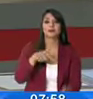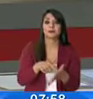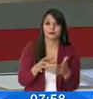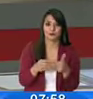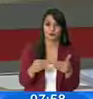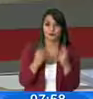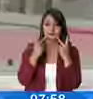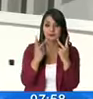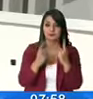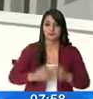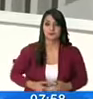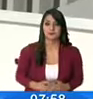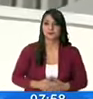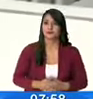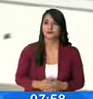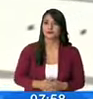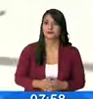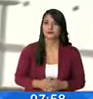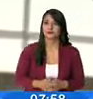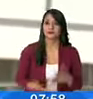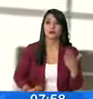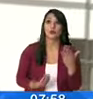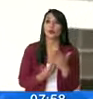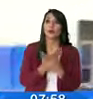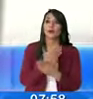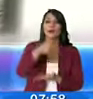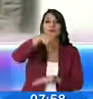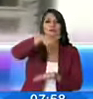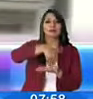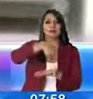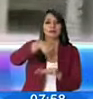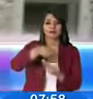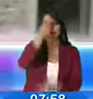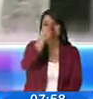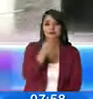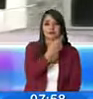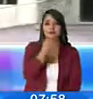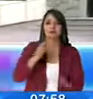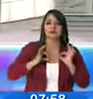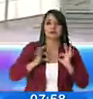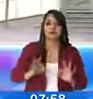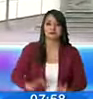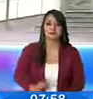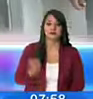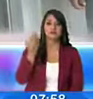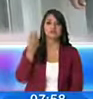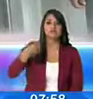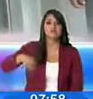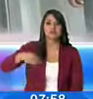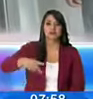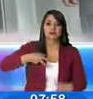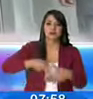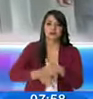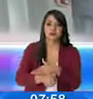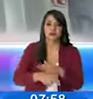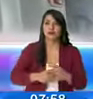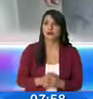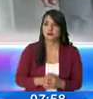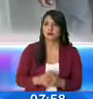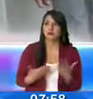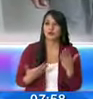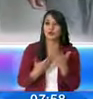$670,000. Veamos. El nuevo Centro Especializado de Rehabilitación Física fue inaugurado este miércoles. Cuenta con una